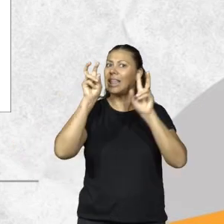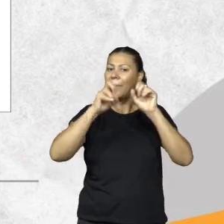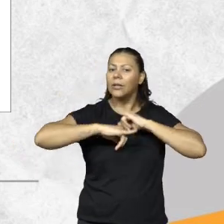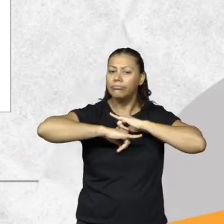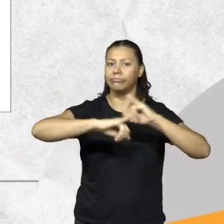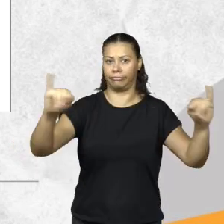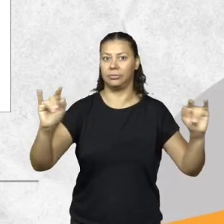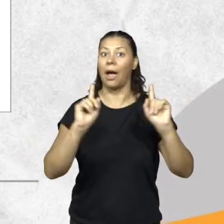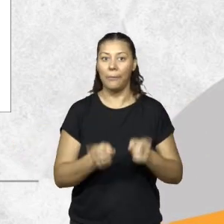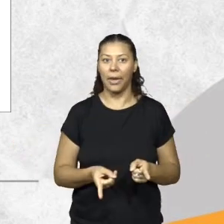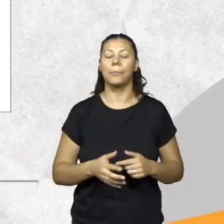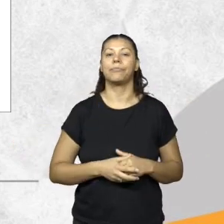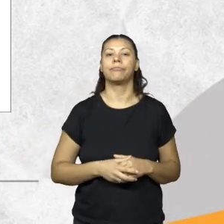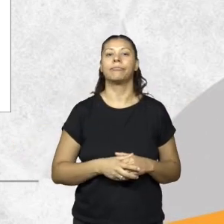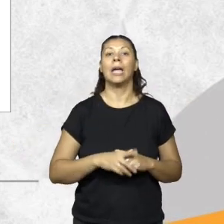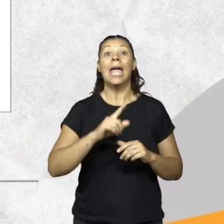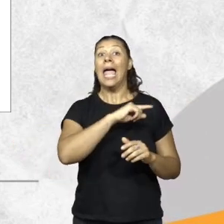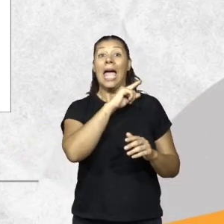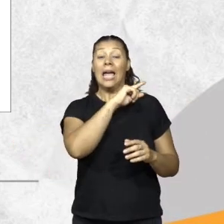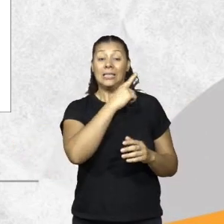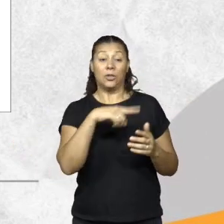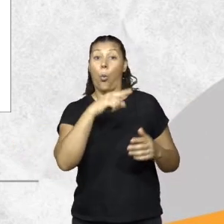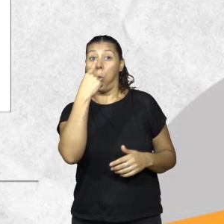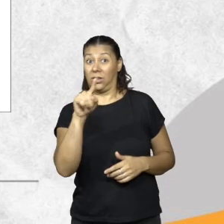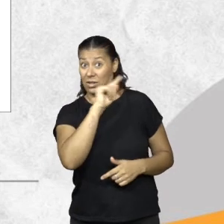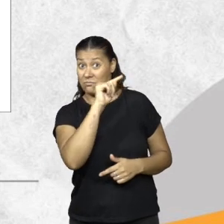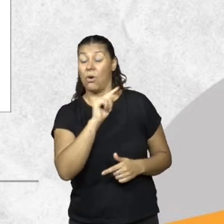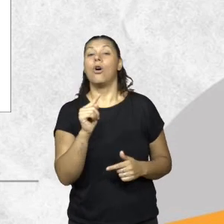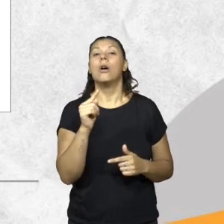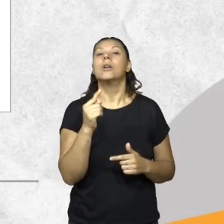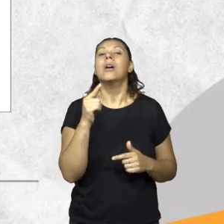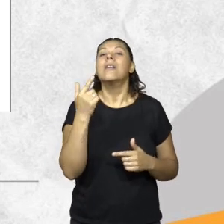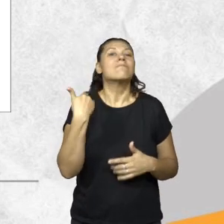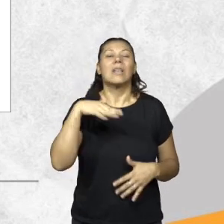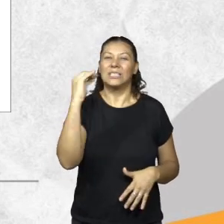que es lo más importante, es que empieza a ser apropiado por la comunidad.